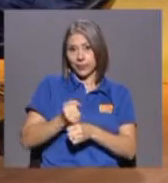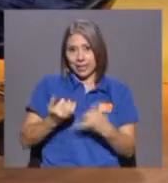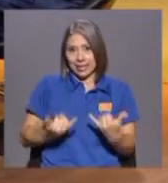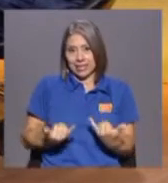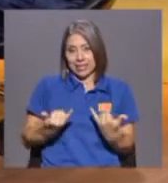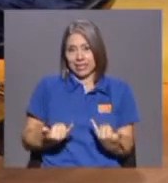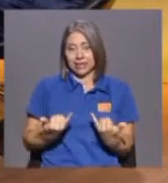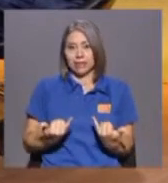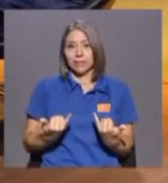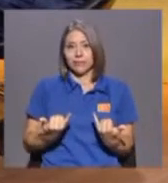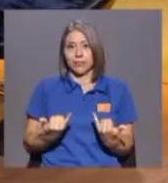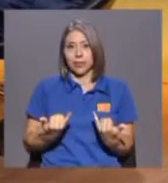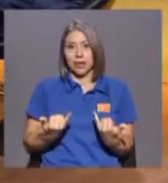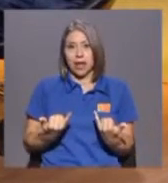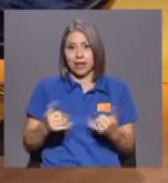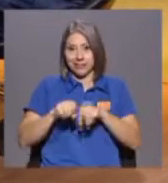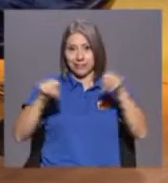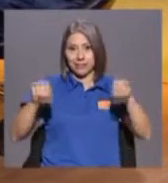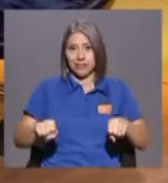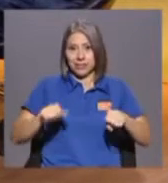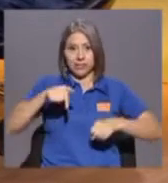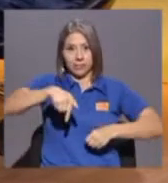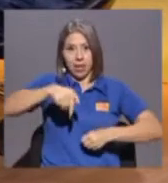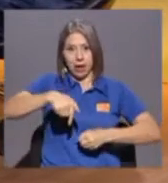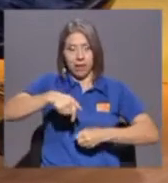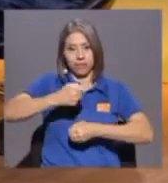este ciclo académico, pero